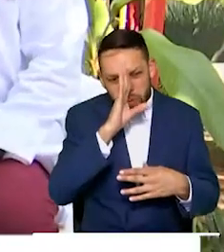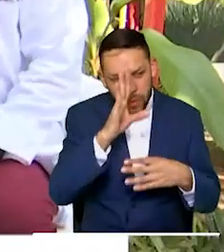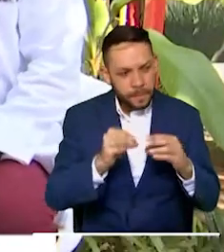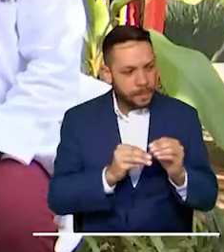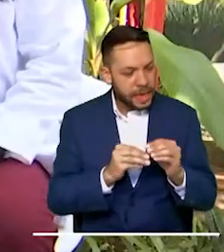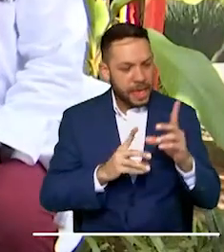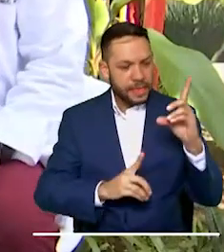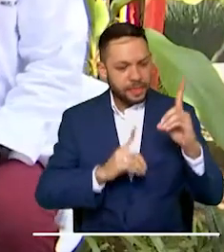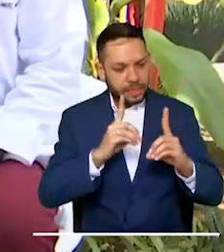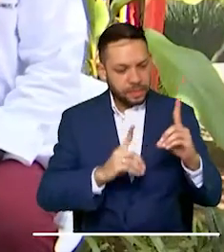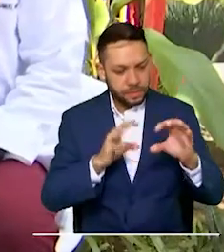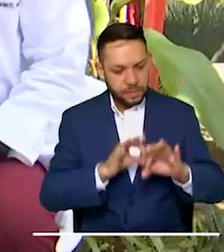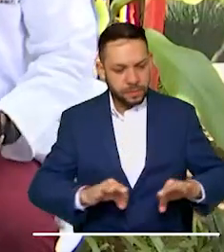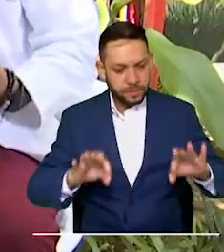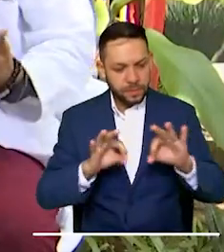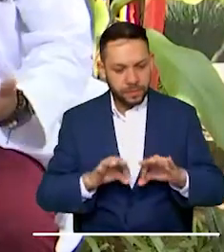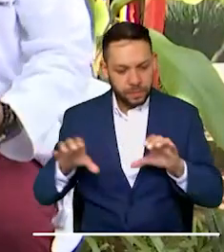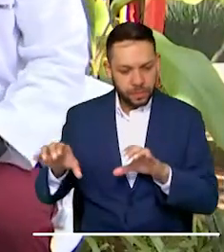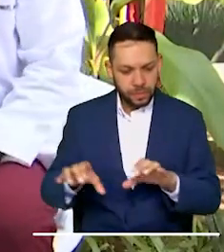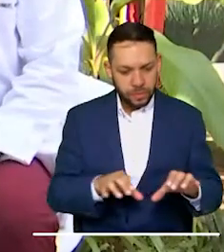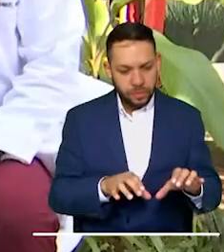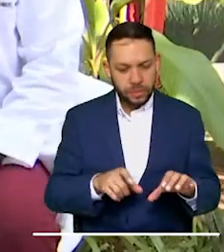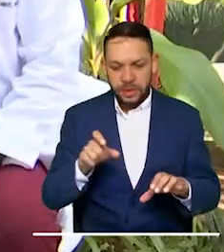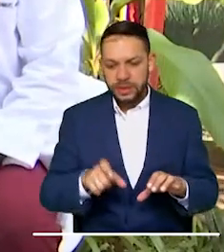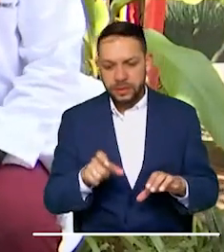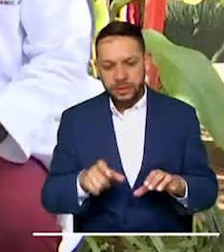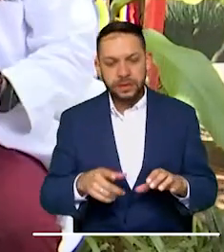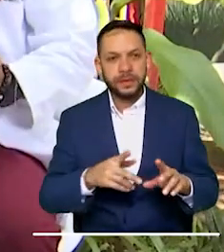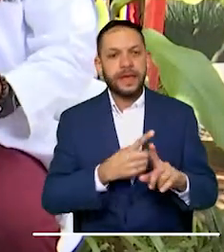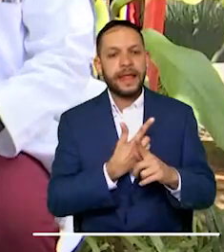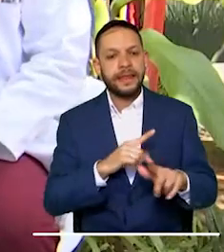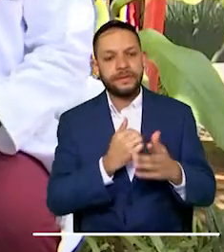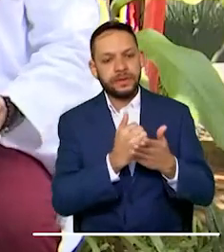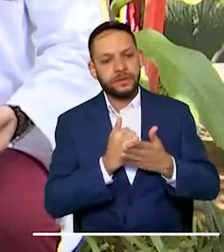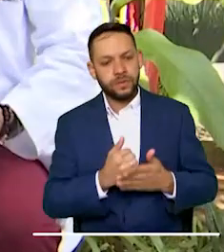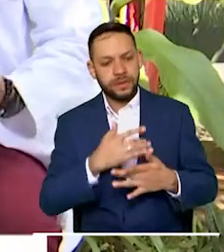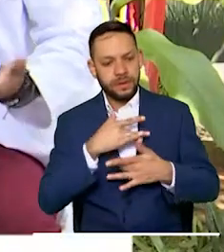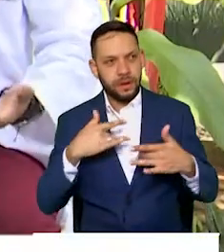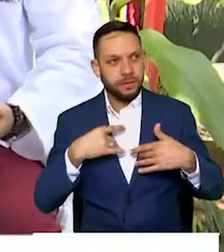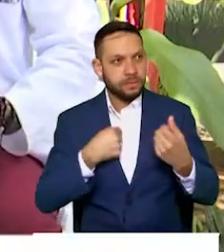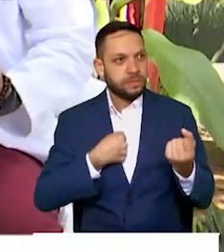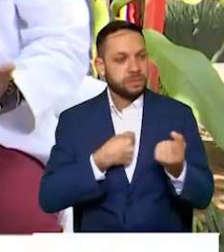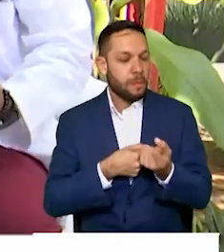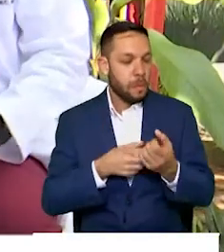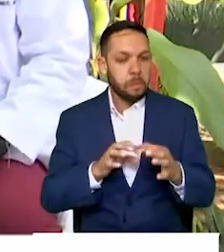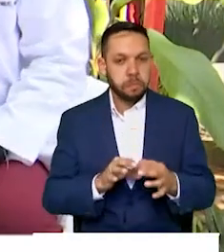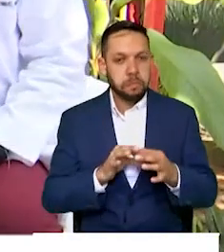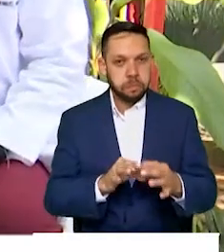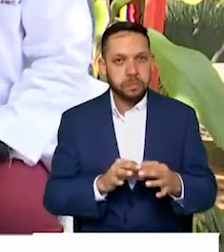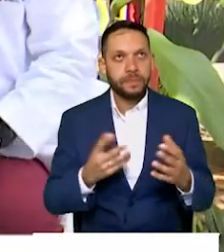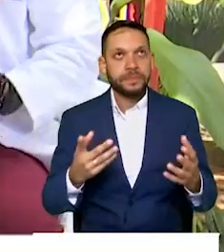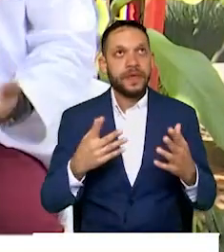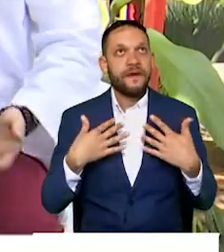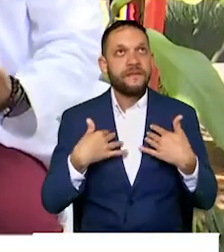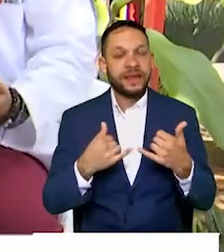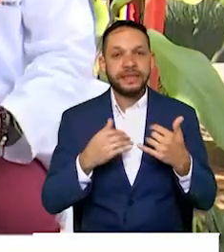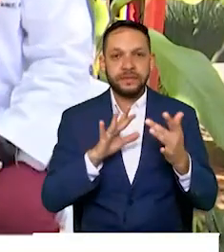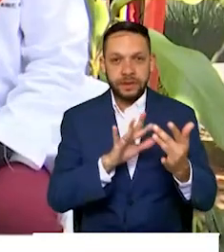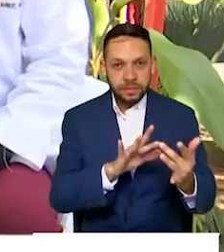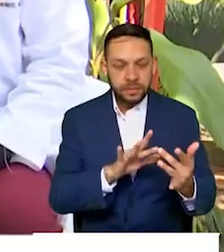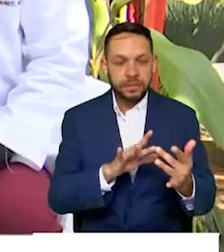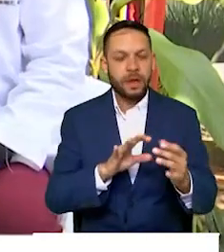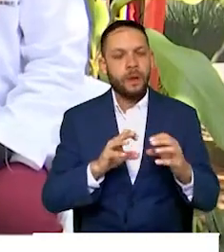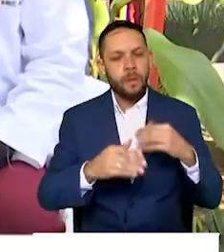decisiones adecuadas para conseguir librarnos de la enfermedad y continuar el camino de la salud, de la felicidad y